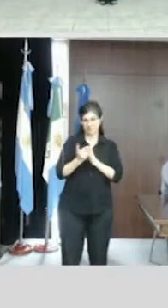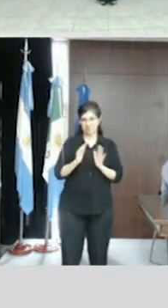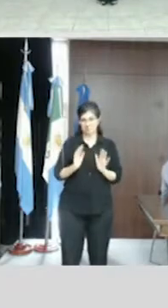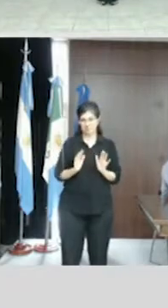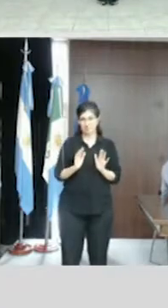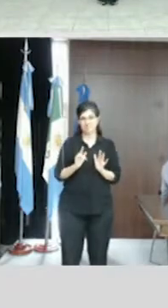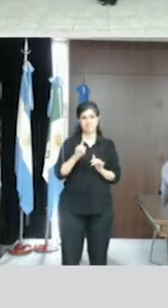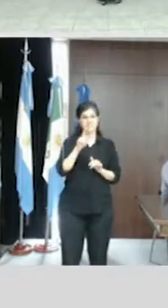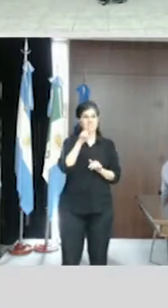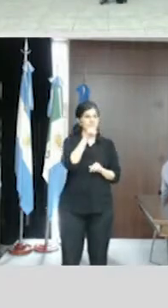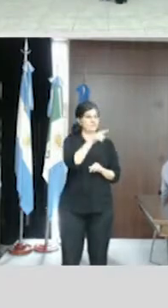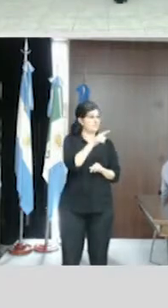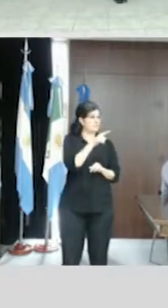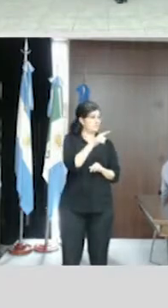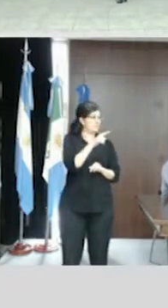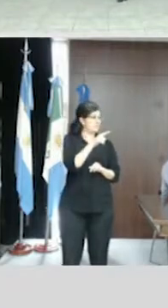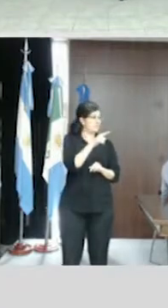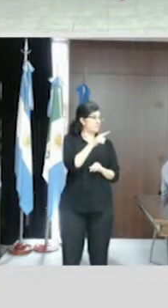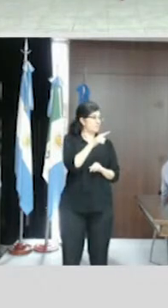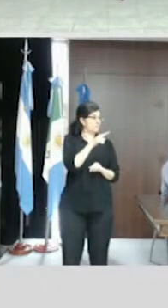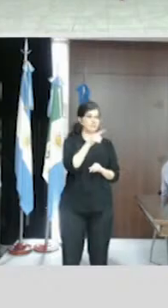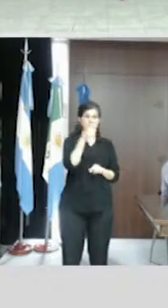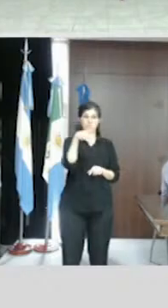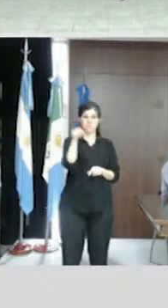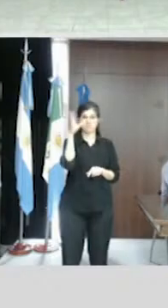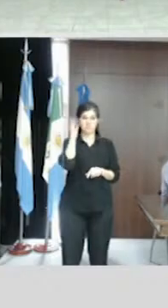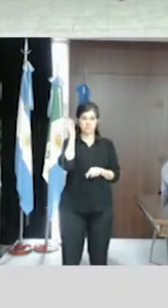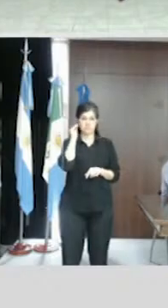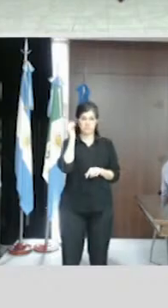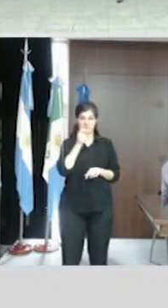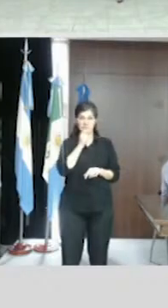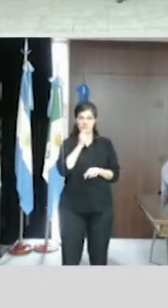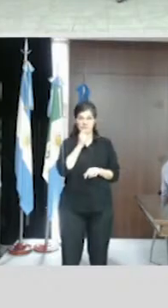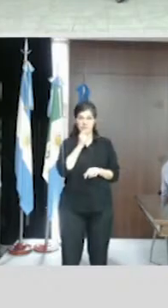tomar la mano. ¿Me escuchan todos?